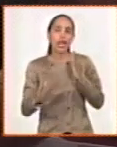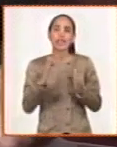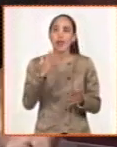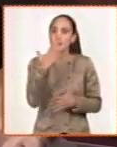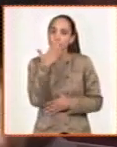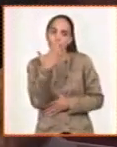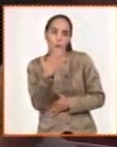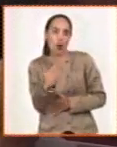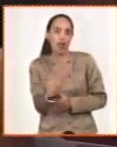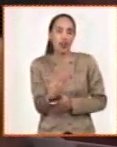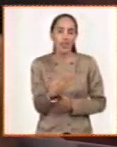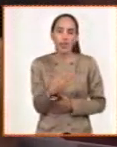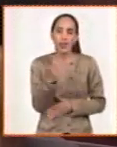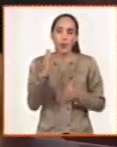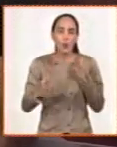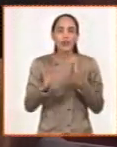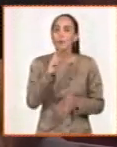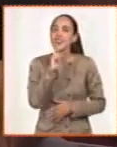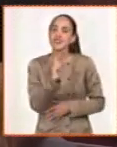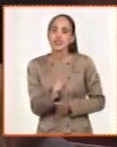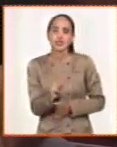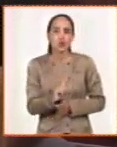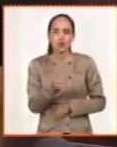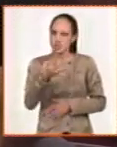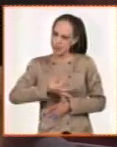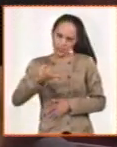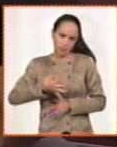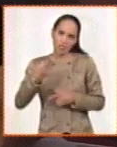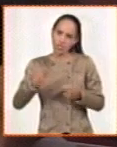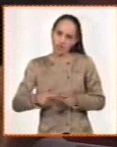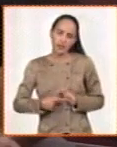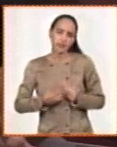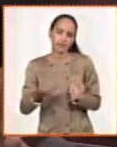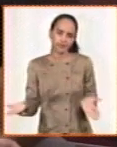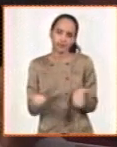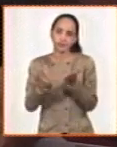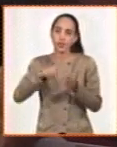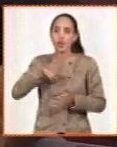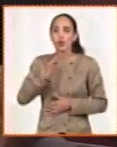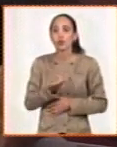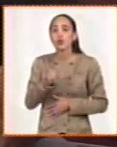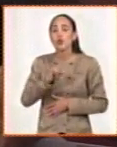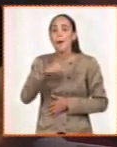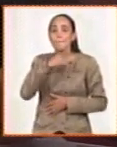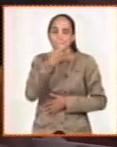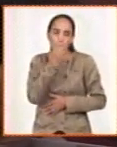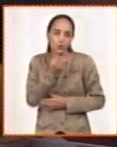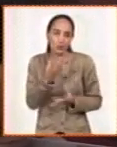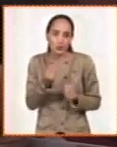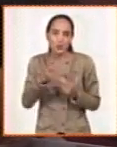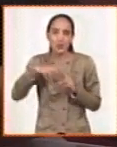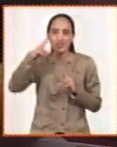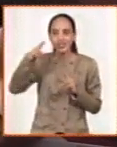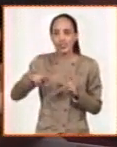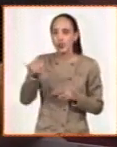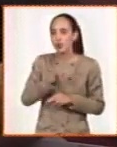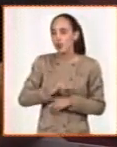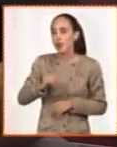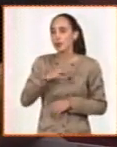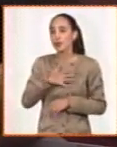de contingencia, sino siempre. Y eso me apasiona mucho. Y Teatro de los Elementos, de algún modo, como los grupos de mis